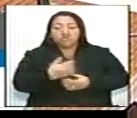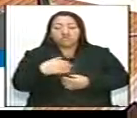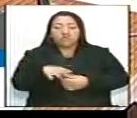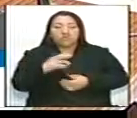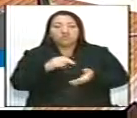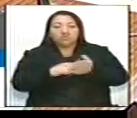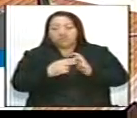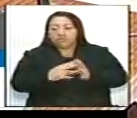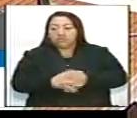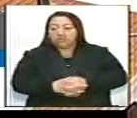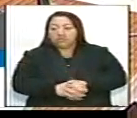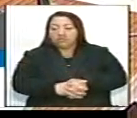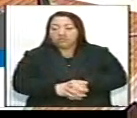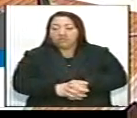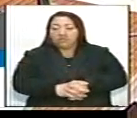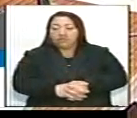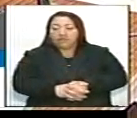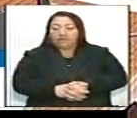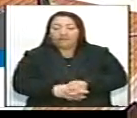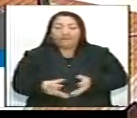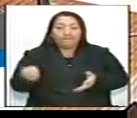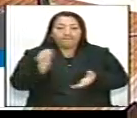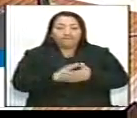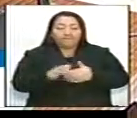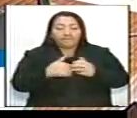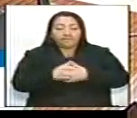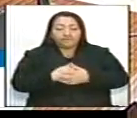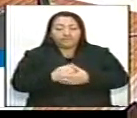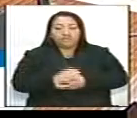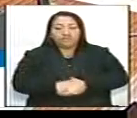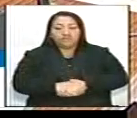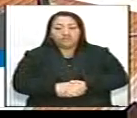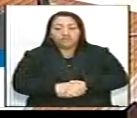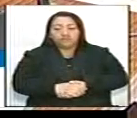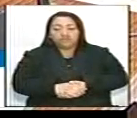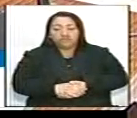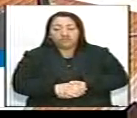tiene, digamos, instalado toda la capacidad